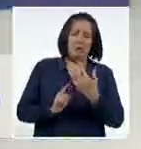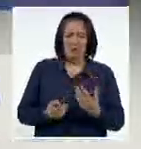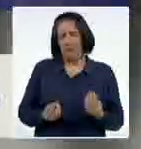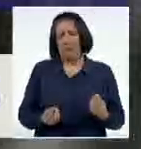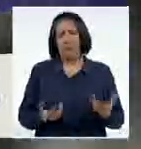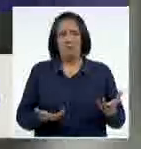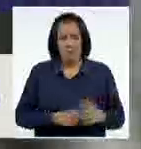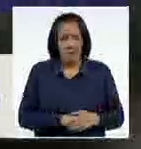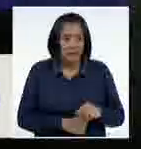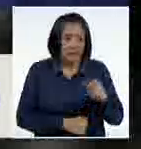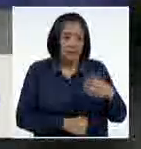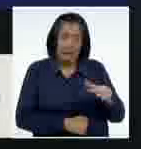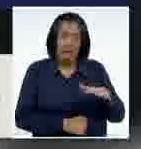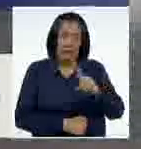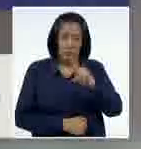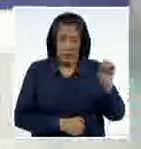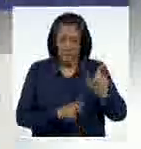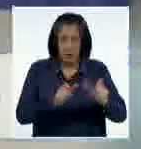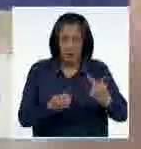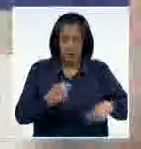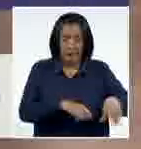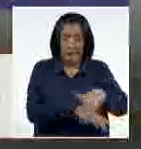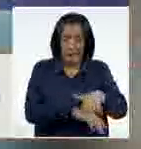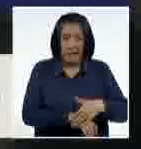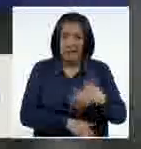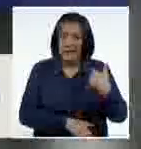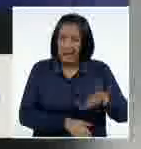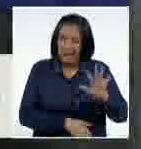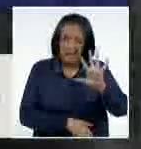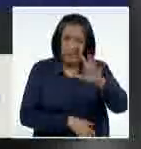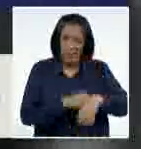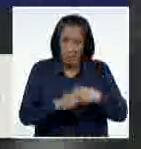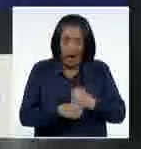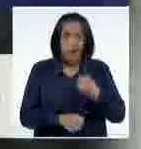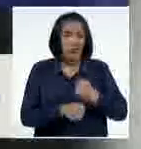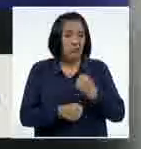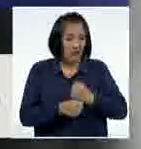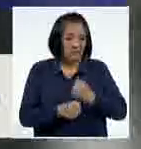posible? Son cerca de 100 ambulantes que por más de 5 años se ubican en los alrededores